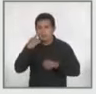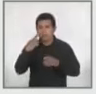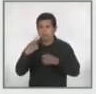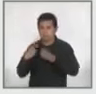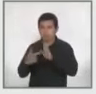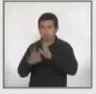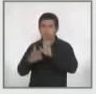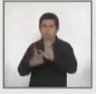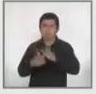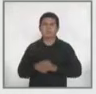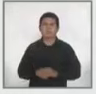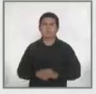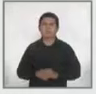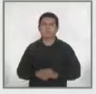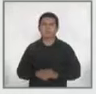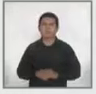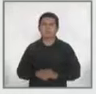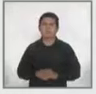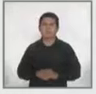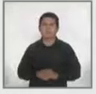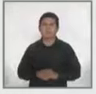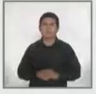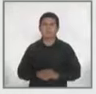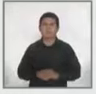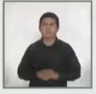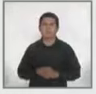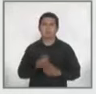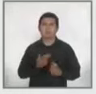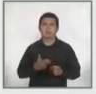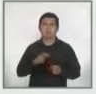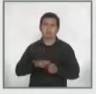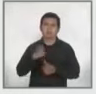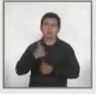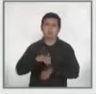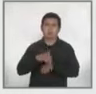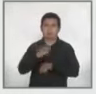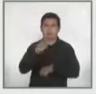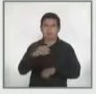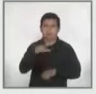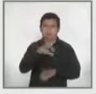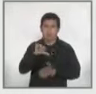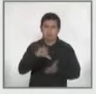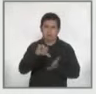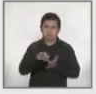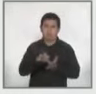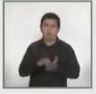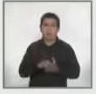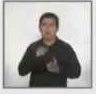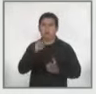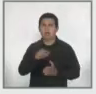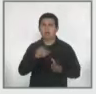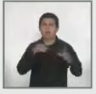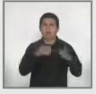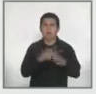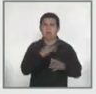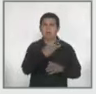siguiente manera. En jurisdicción sanitaria número 1, Valles, tenemos